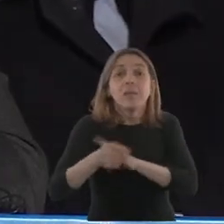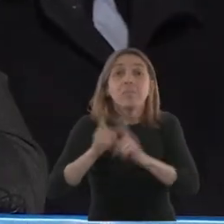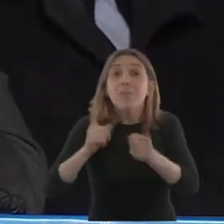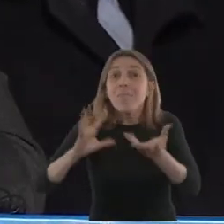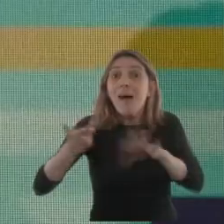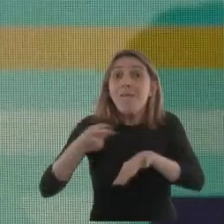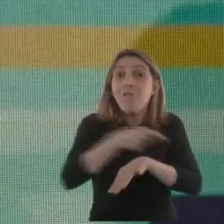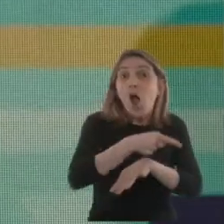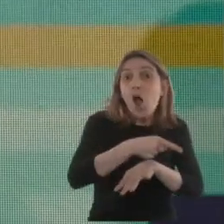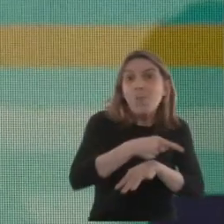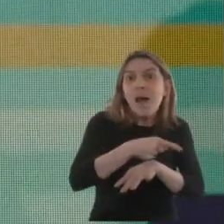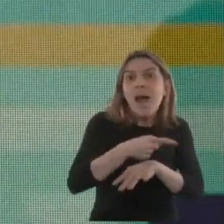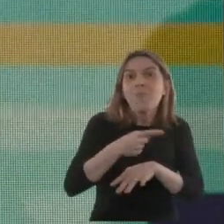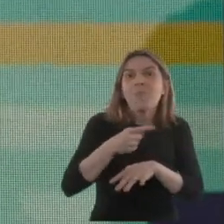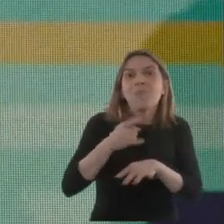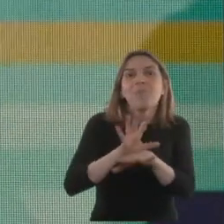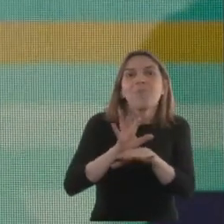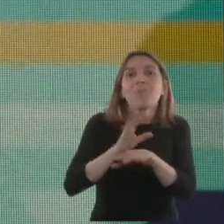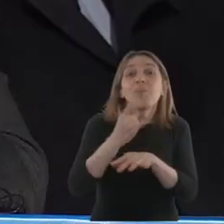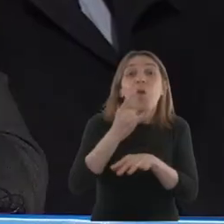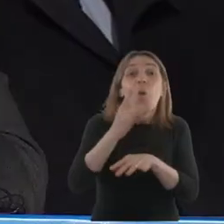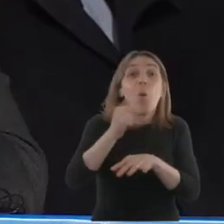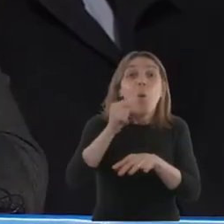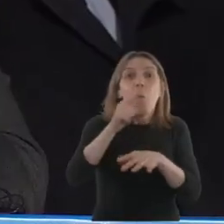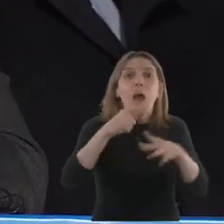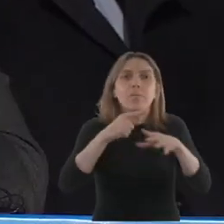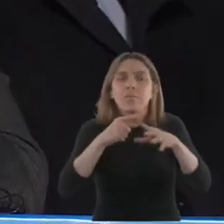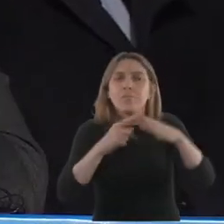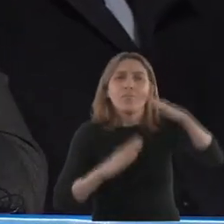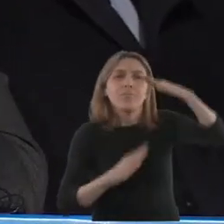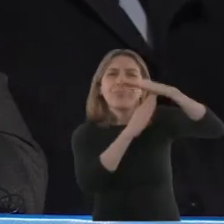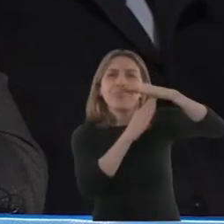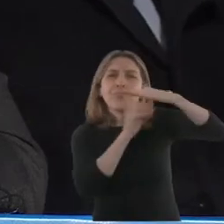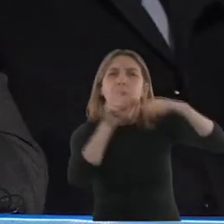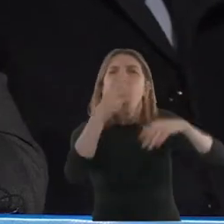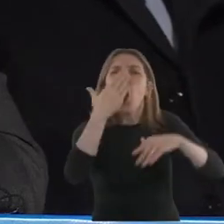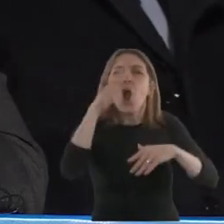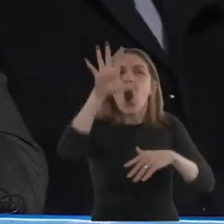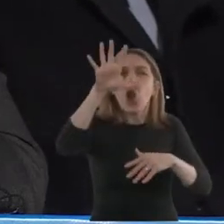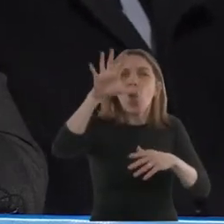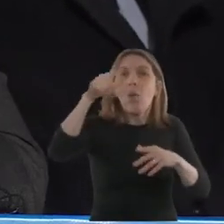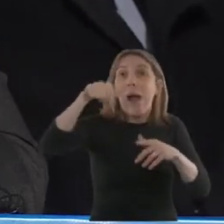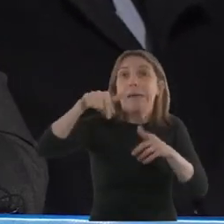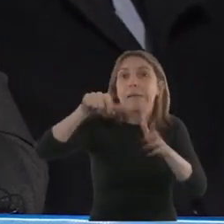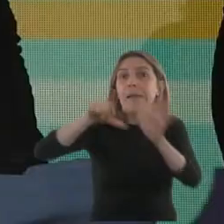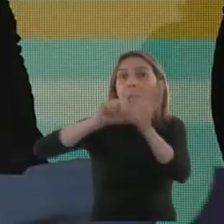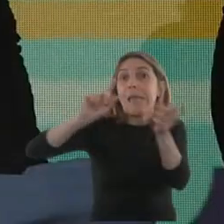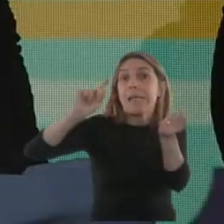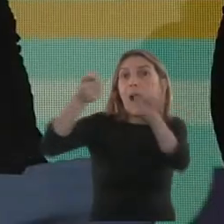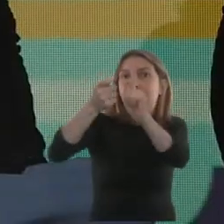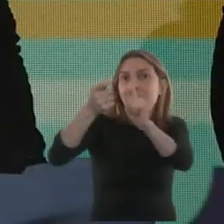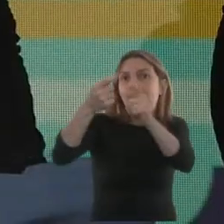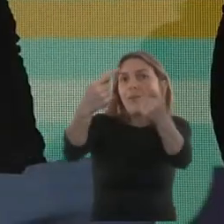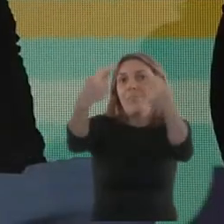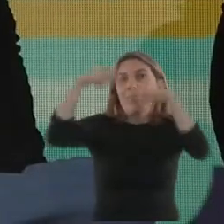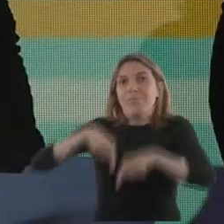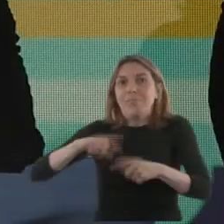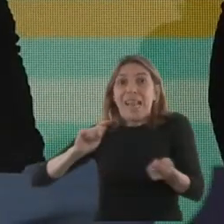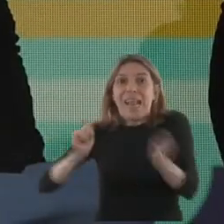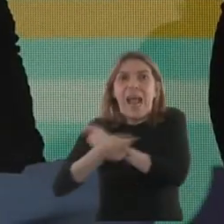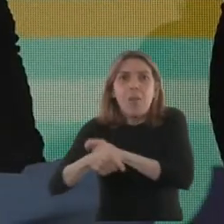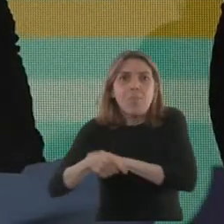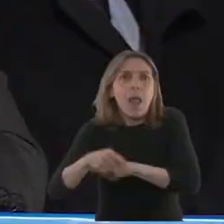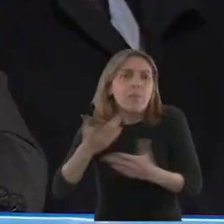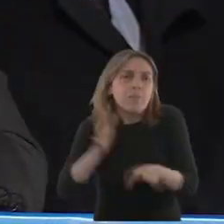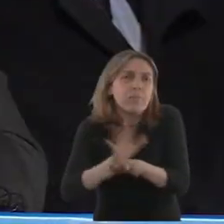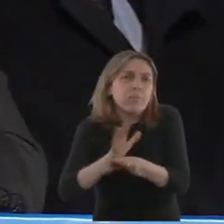de la misma manera que nuestra Universidad Hermana de Córdoba, epicentro de la lucha del reformismo. Y esta reforma nos trajo valores a